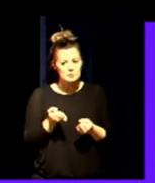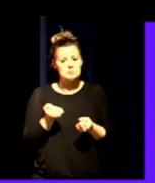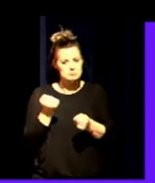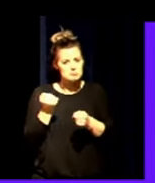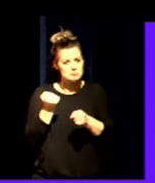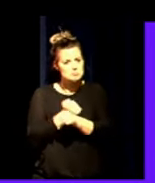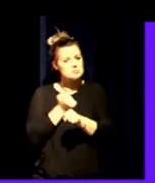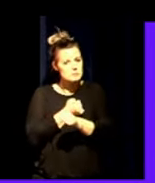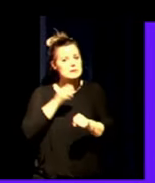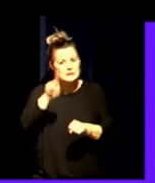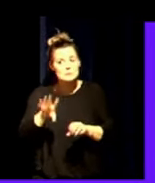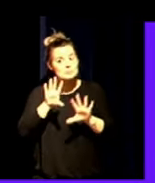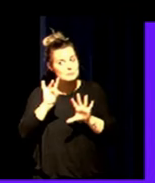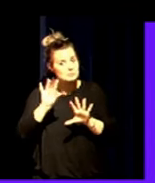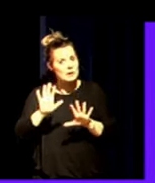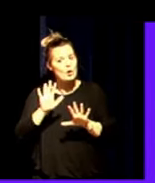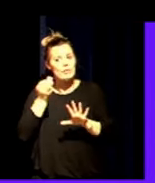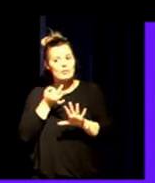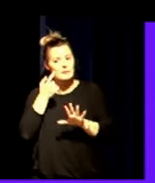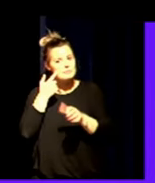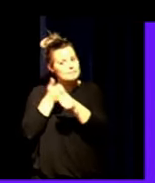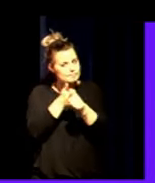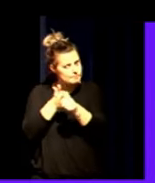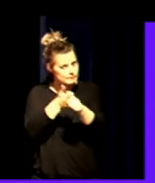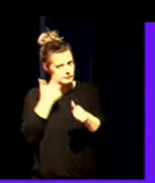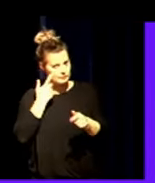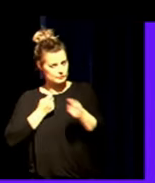pero siempre supervisados. Yo siempre hablo de